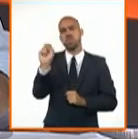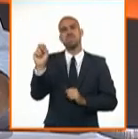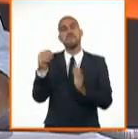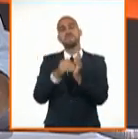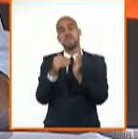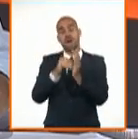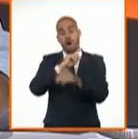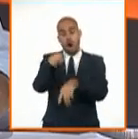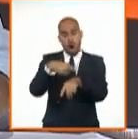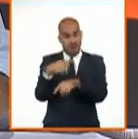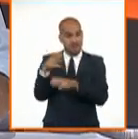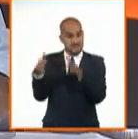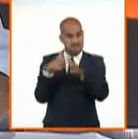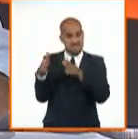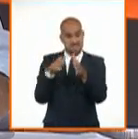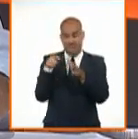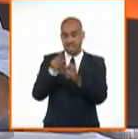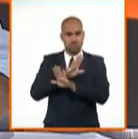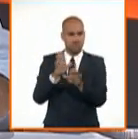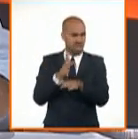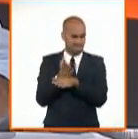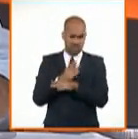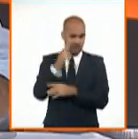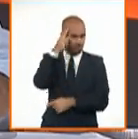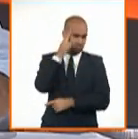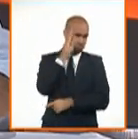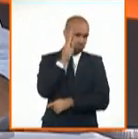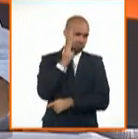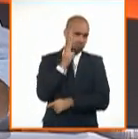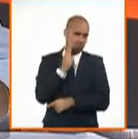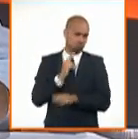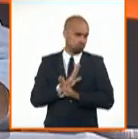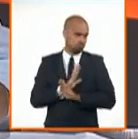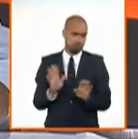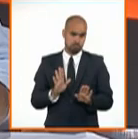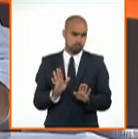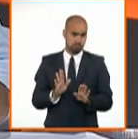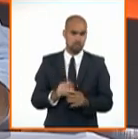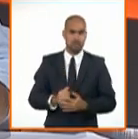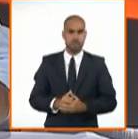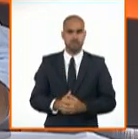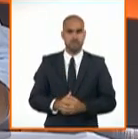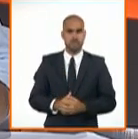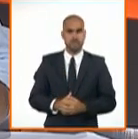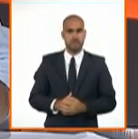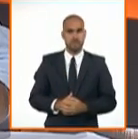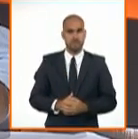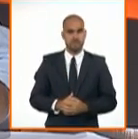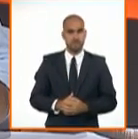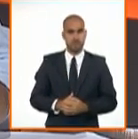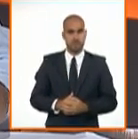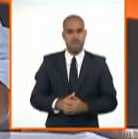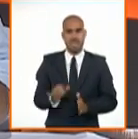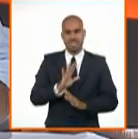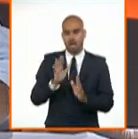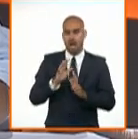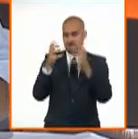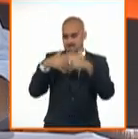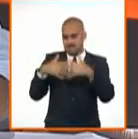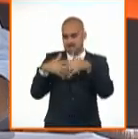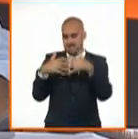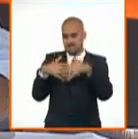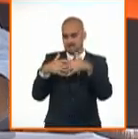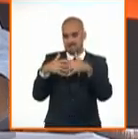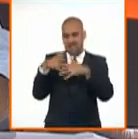son unidades ya viejas son unidades que están que se deprime su capacidad de generación y